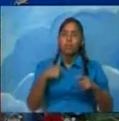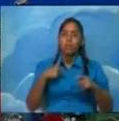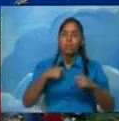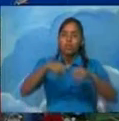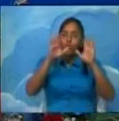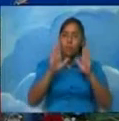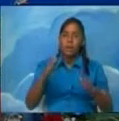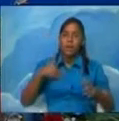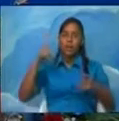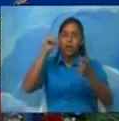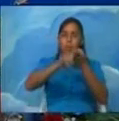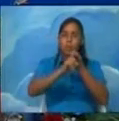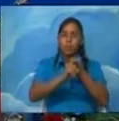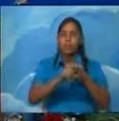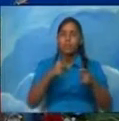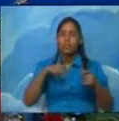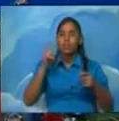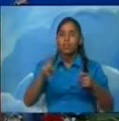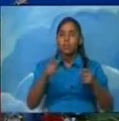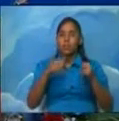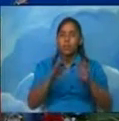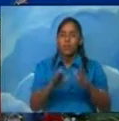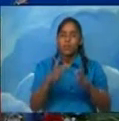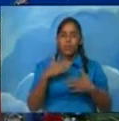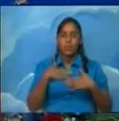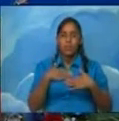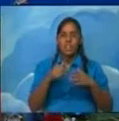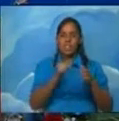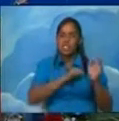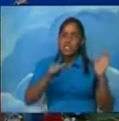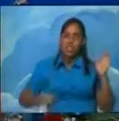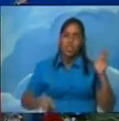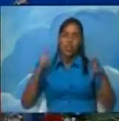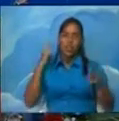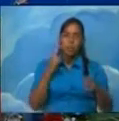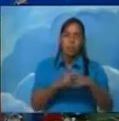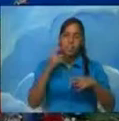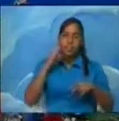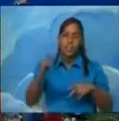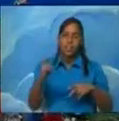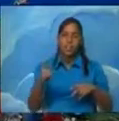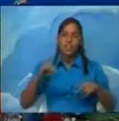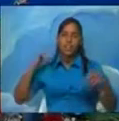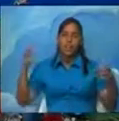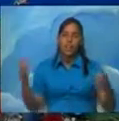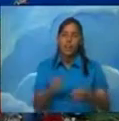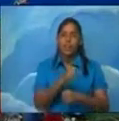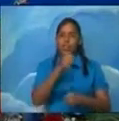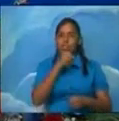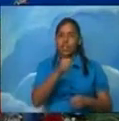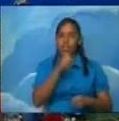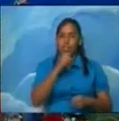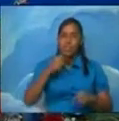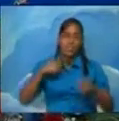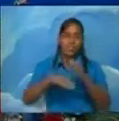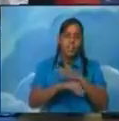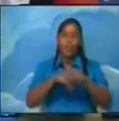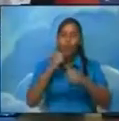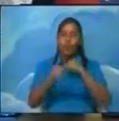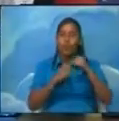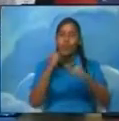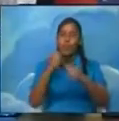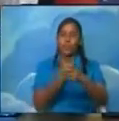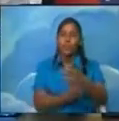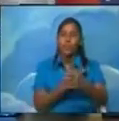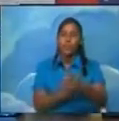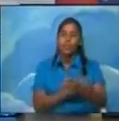mi Olfa, ni tampoco ella se me niega a mí. Que el Señor reprenda al diablo, y agarro a esa vieja y salgo corriendo, mis